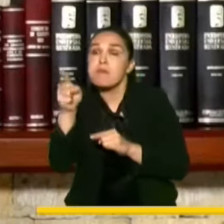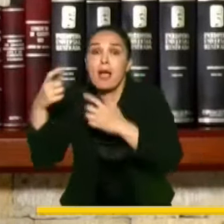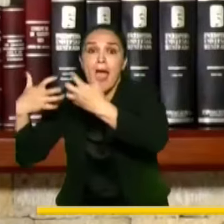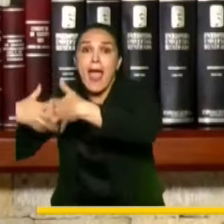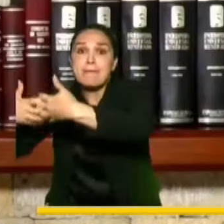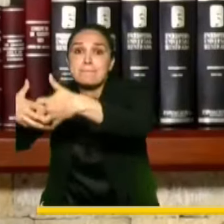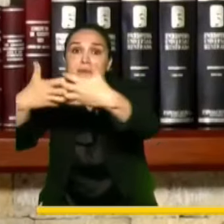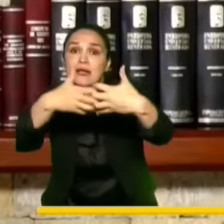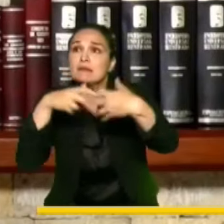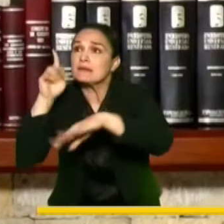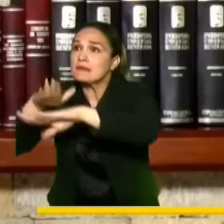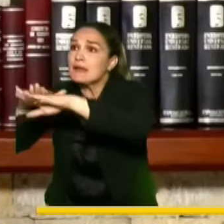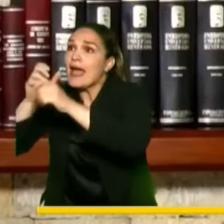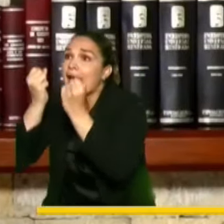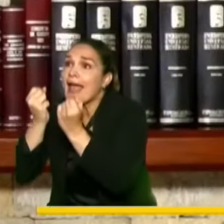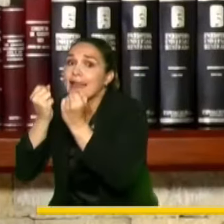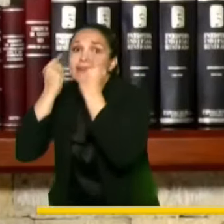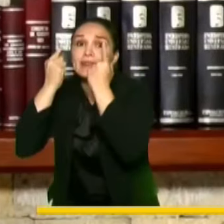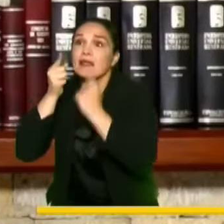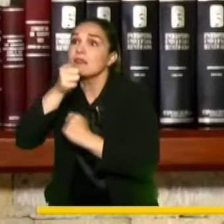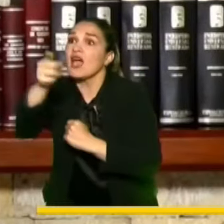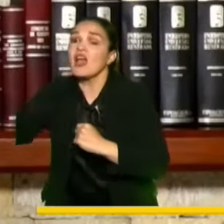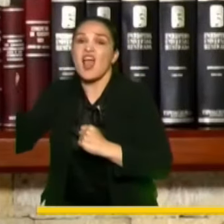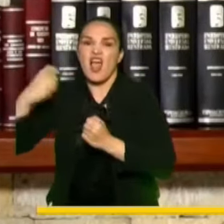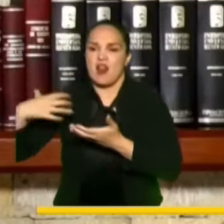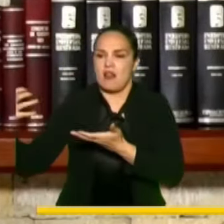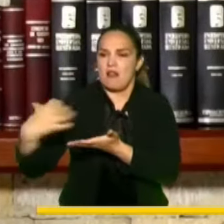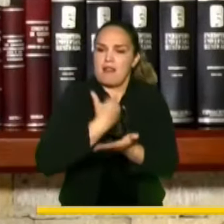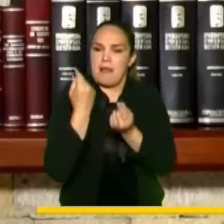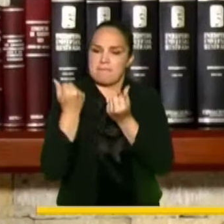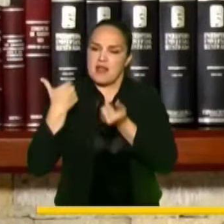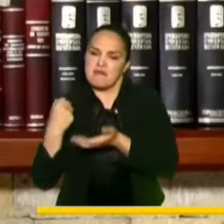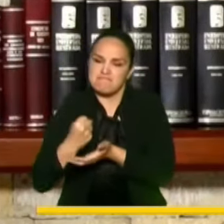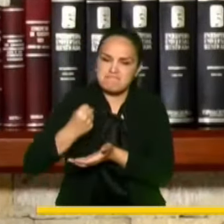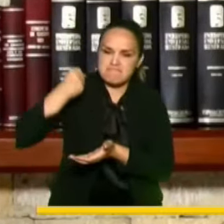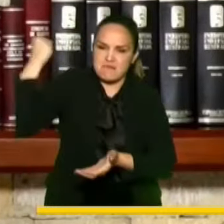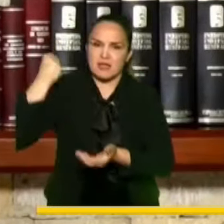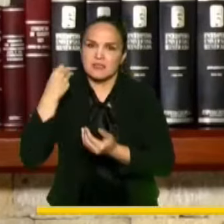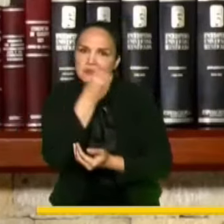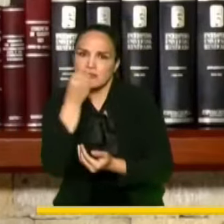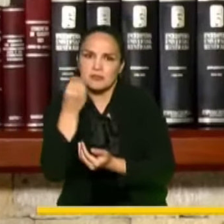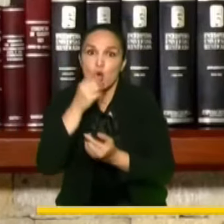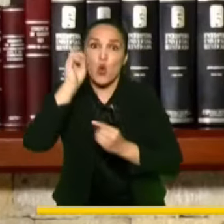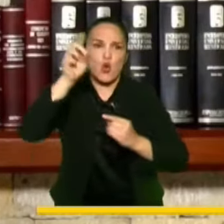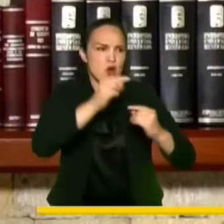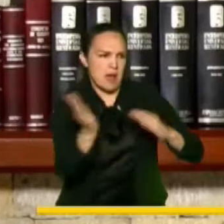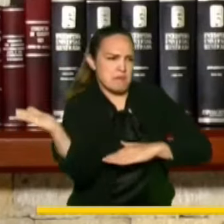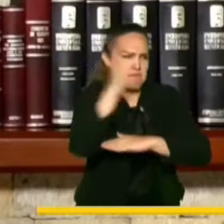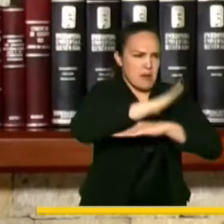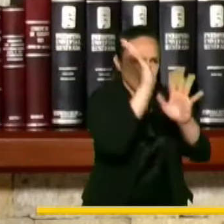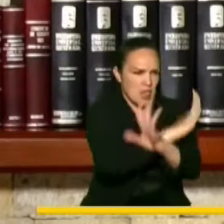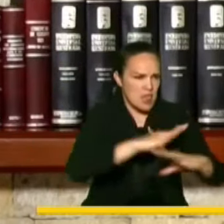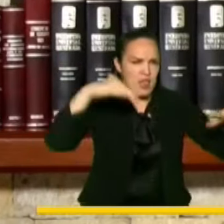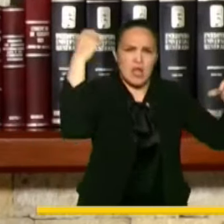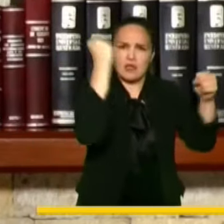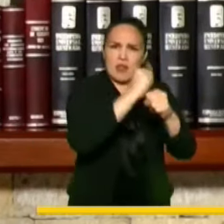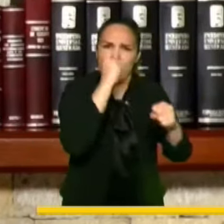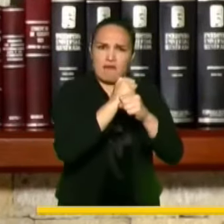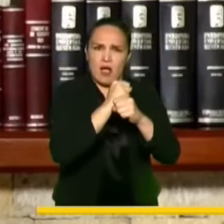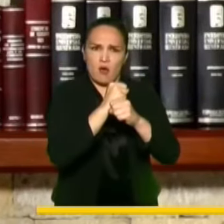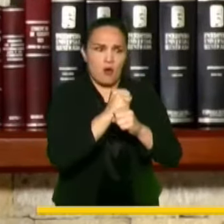la ganancia no se extrae por extender la jornada laboral al máximo, transformar a la trabajadora en un